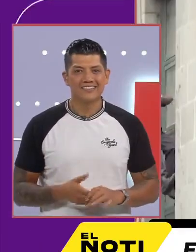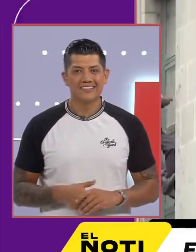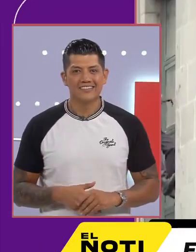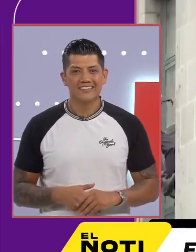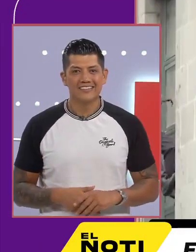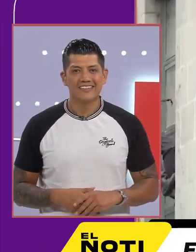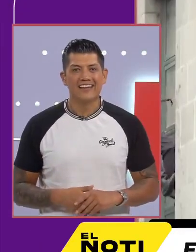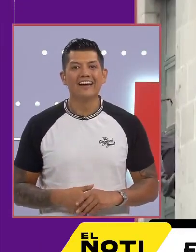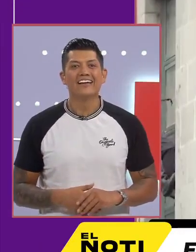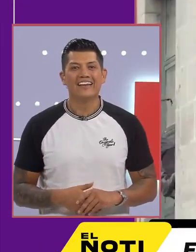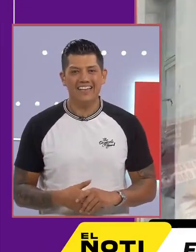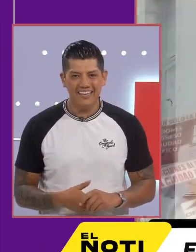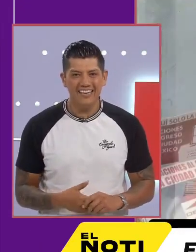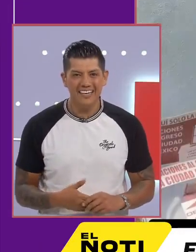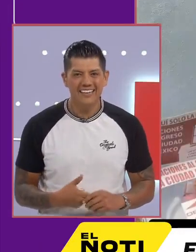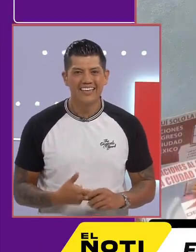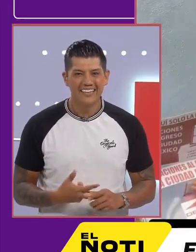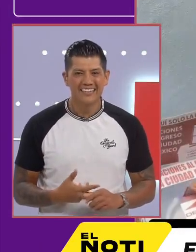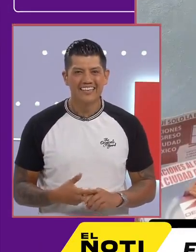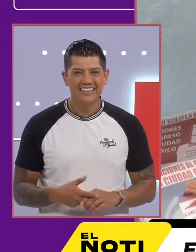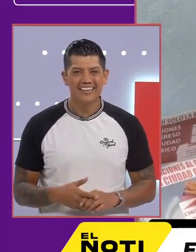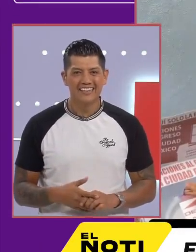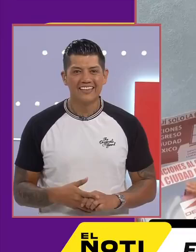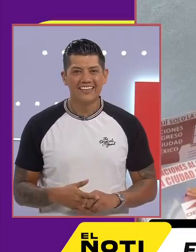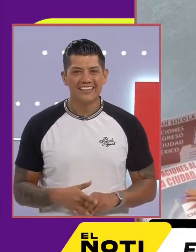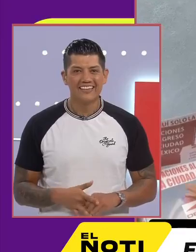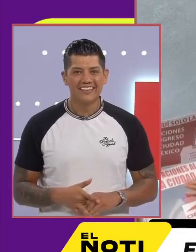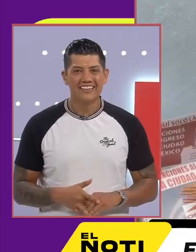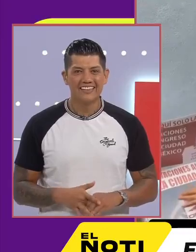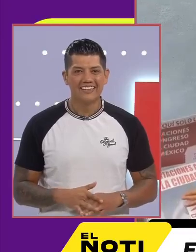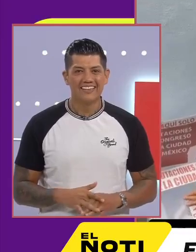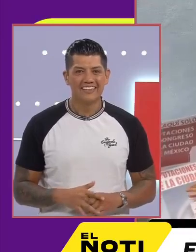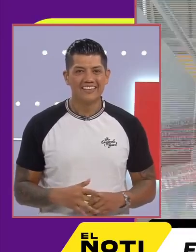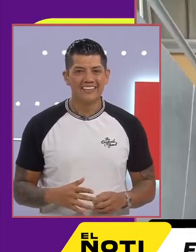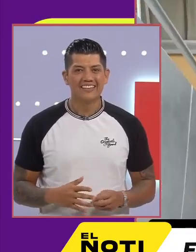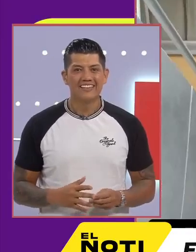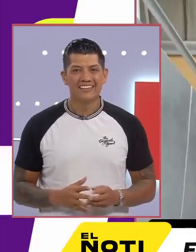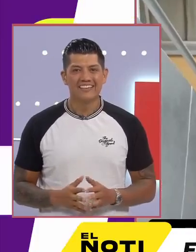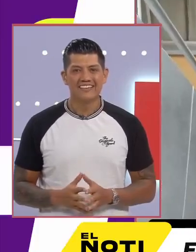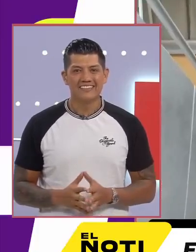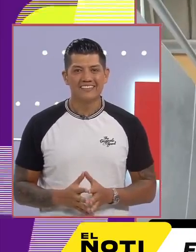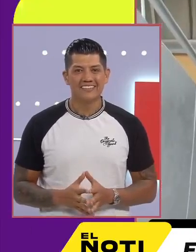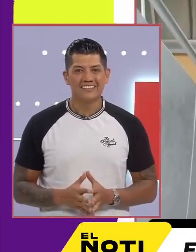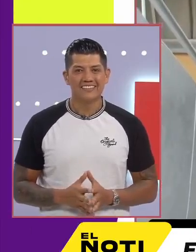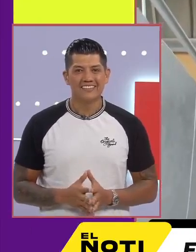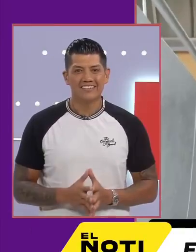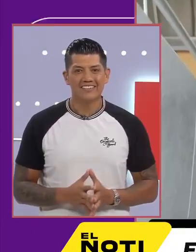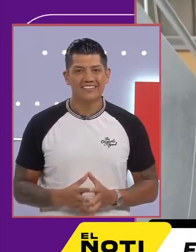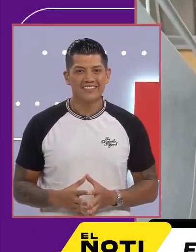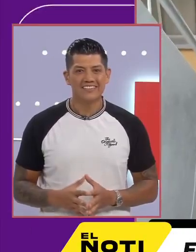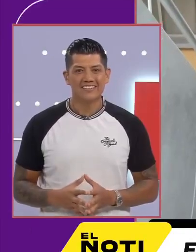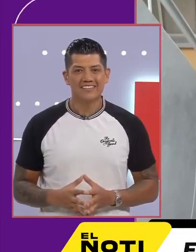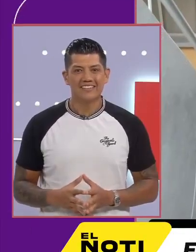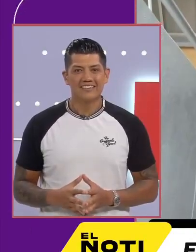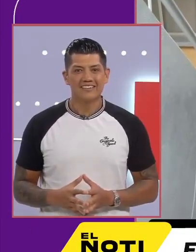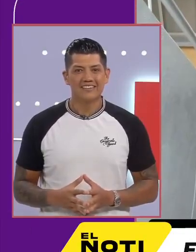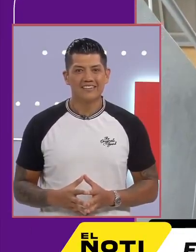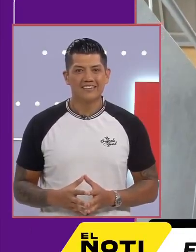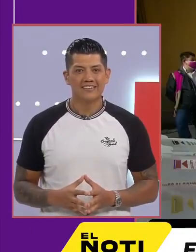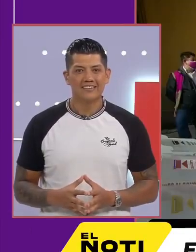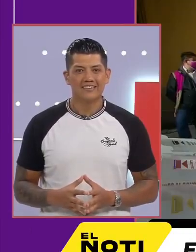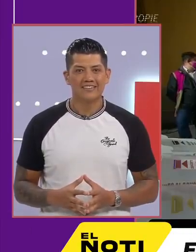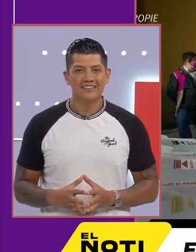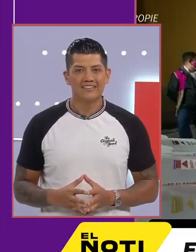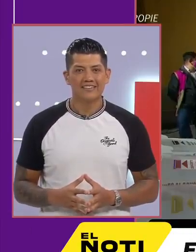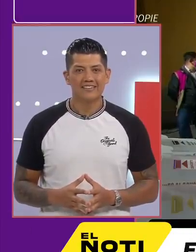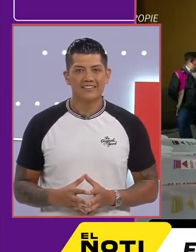los maleantes, ¿quién es maleante? Yo le preguntaría, ¿qué se refiere con eso? ¿Por qué no nos define maleante? Yo creo que si él se está refiriendo a esto que pasó con